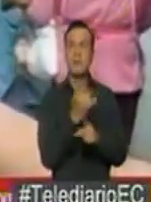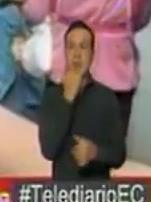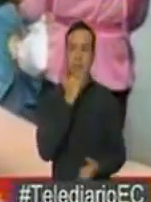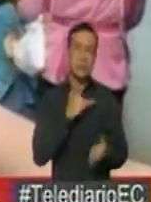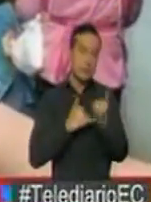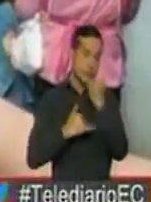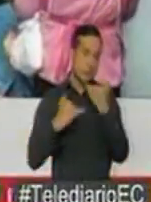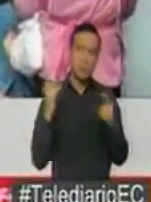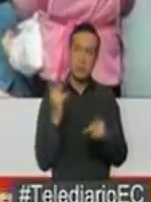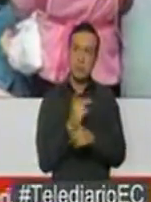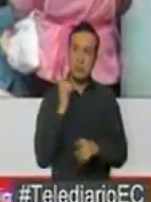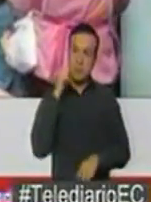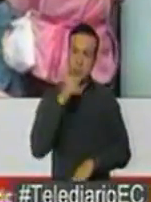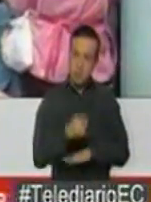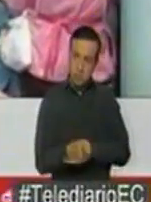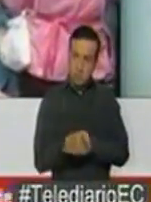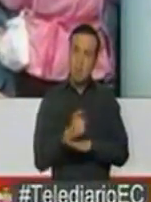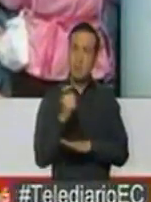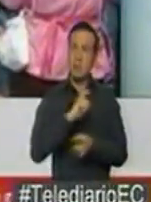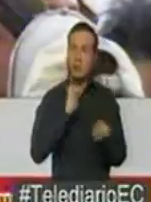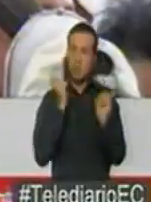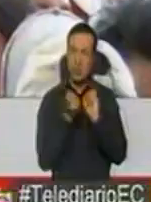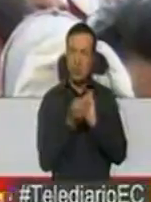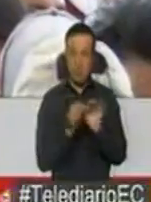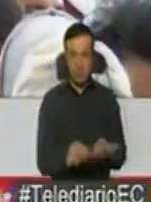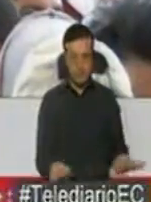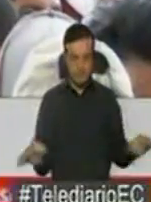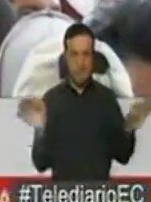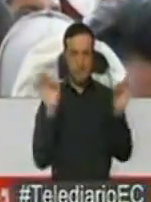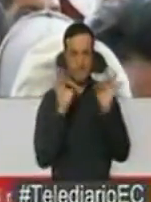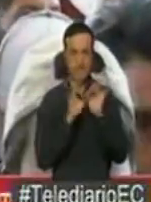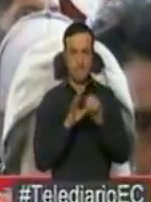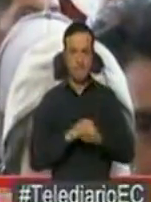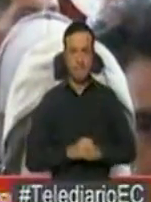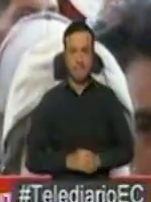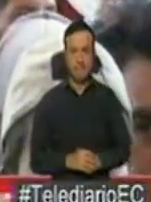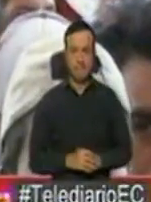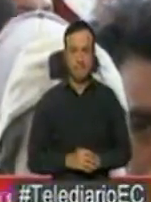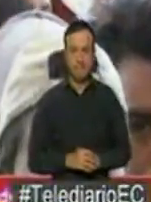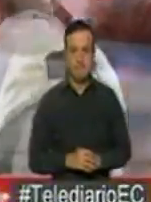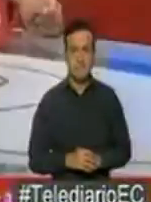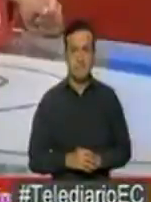Debemos exigir que se debe corregir aquello. Santiago Tello, Medios Públicos.